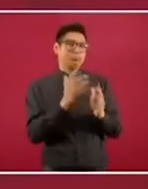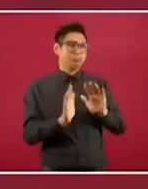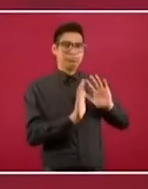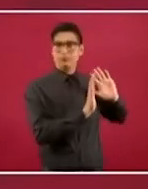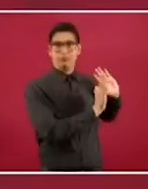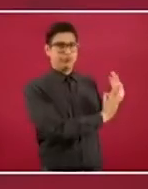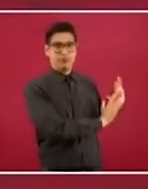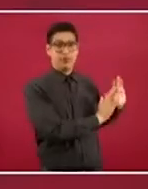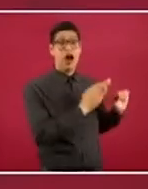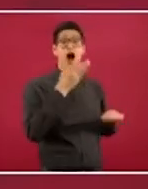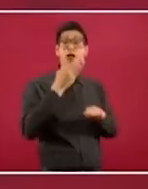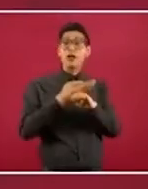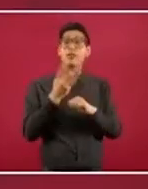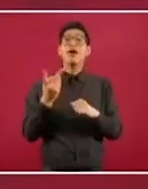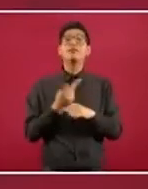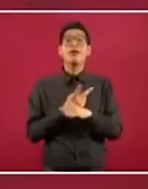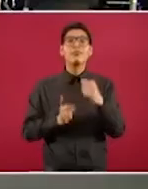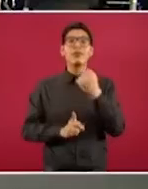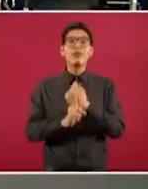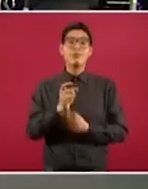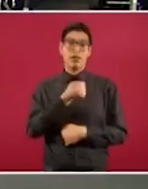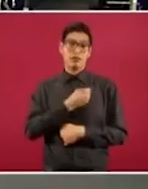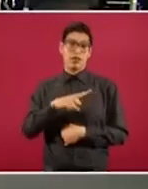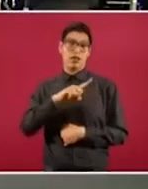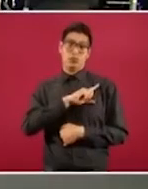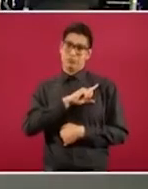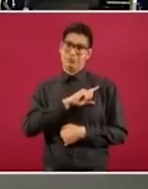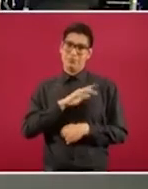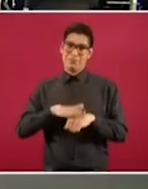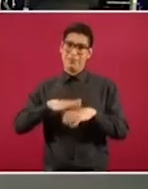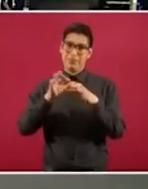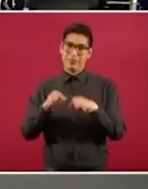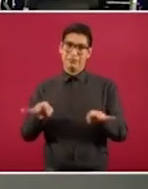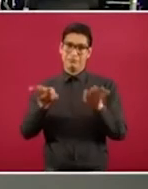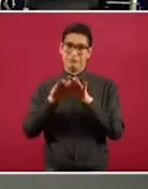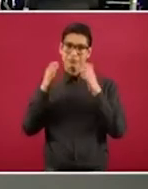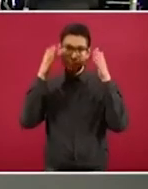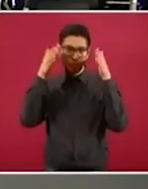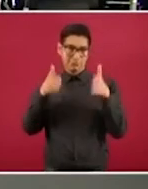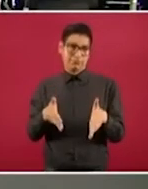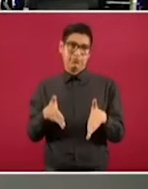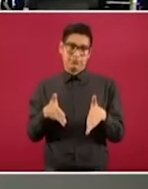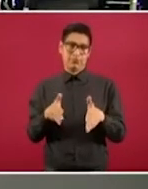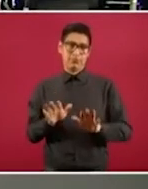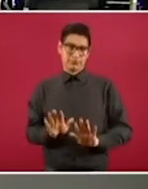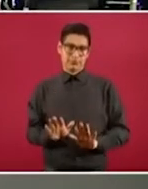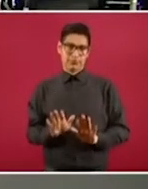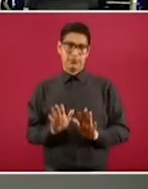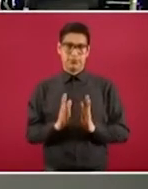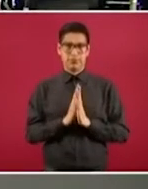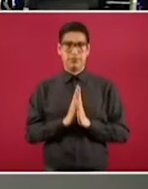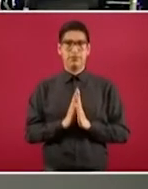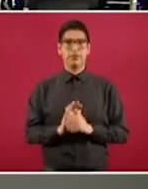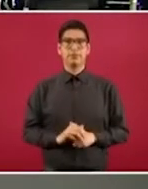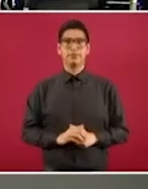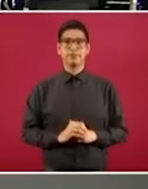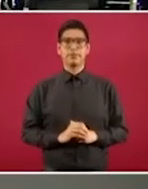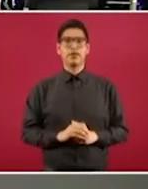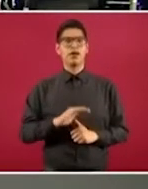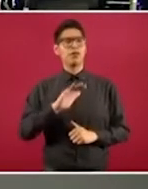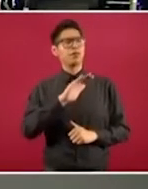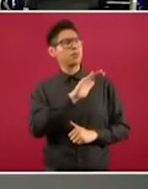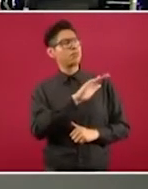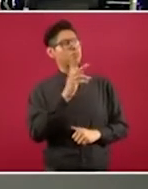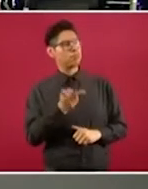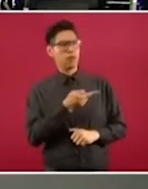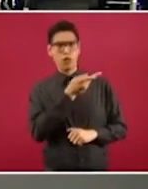sufre todo el país. Es muy importante, perdón, hablando de del distanciamiento